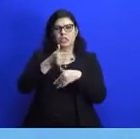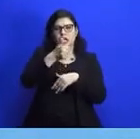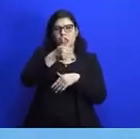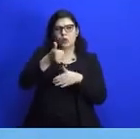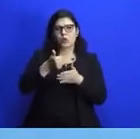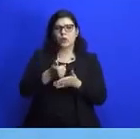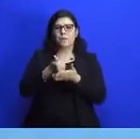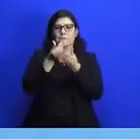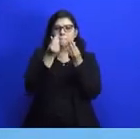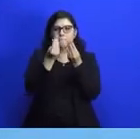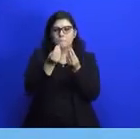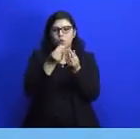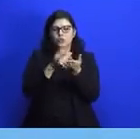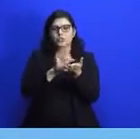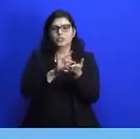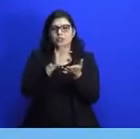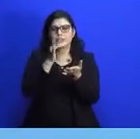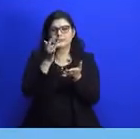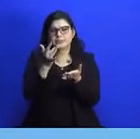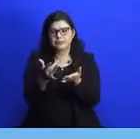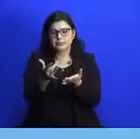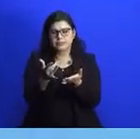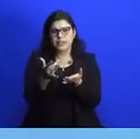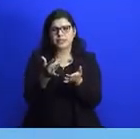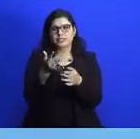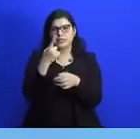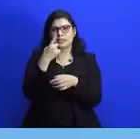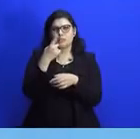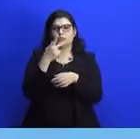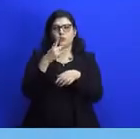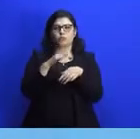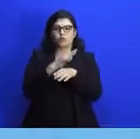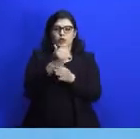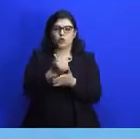gracias por ayudarnos a plantar un planeta mejor.